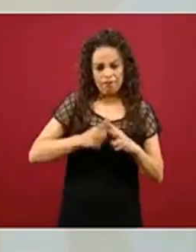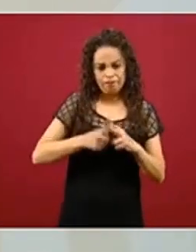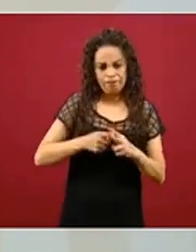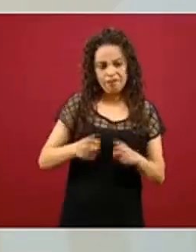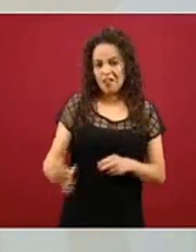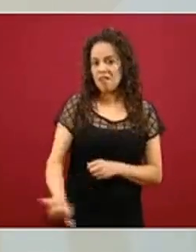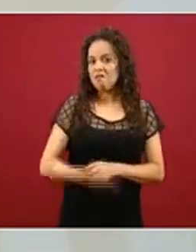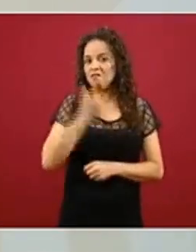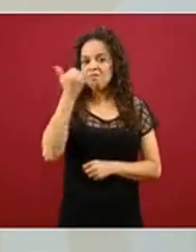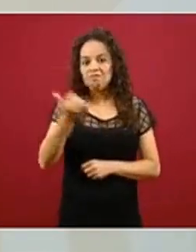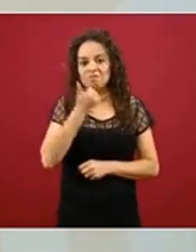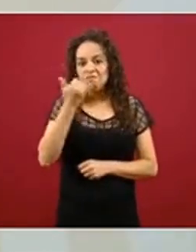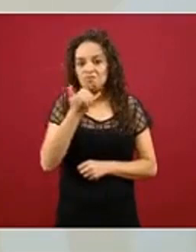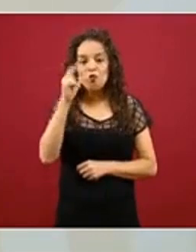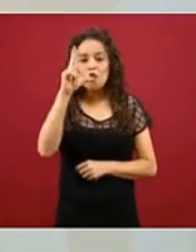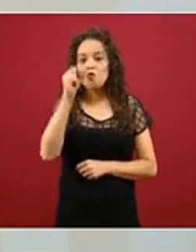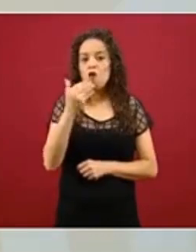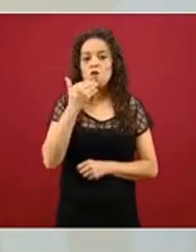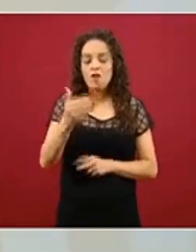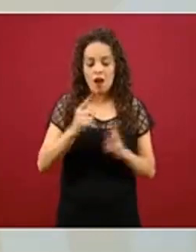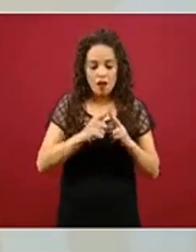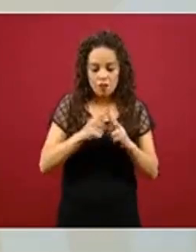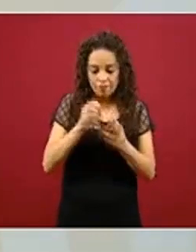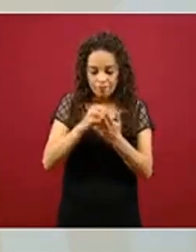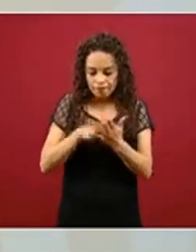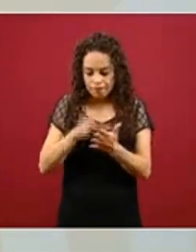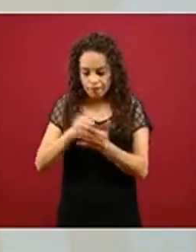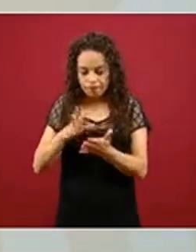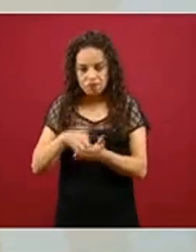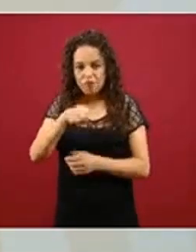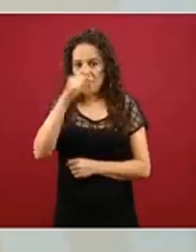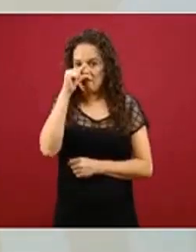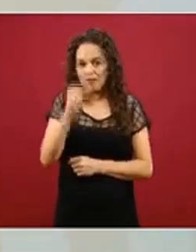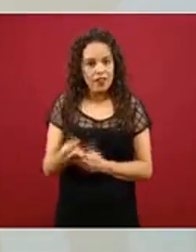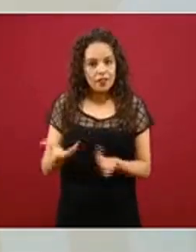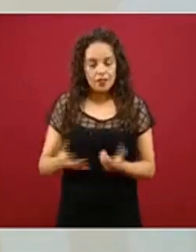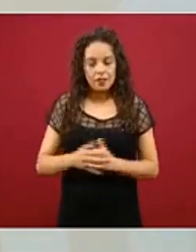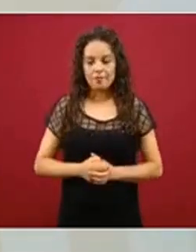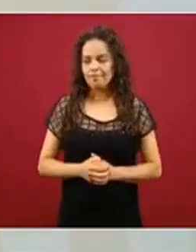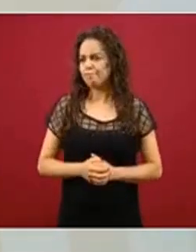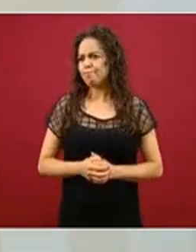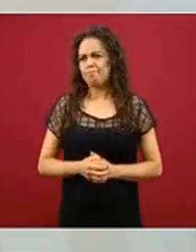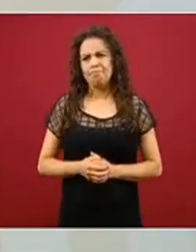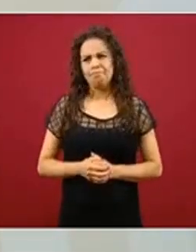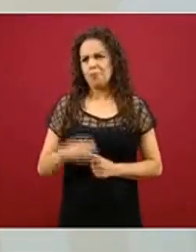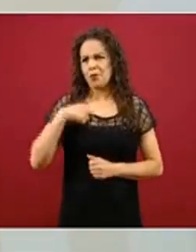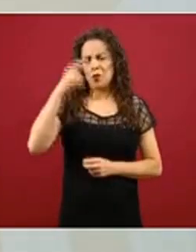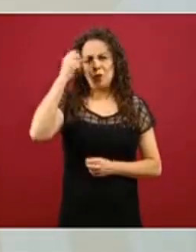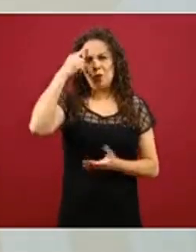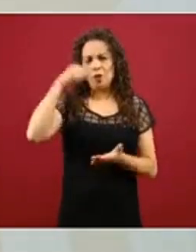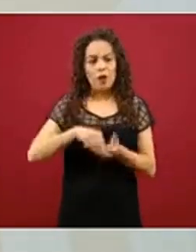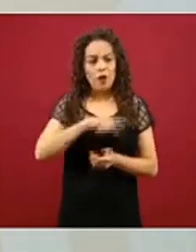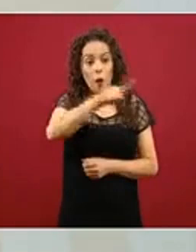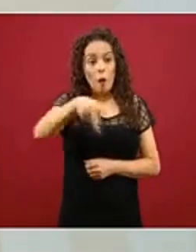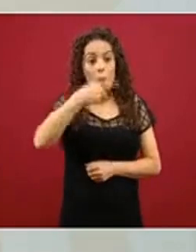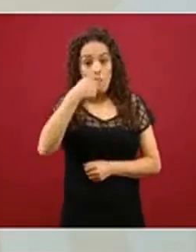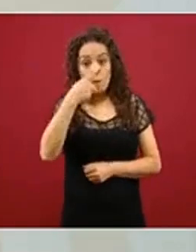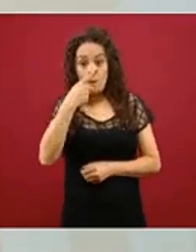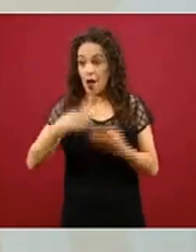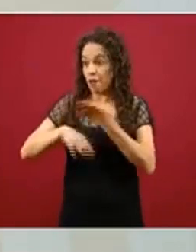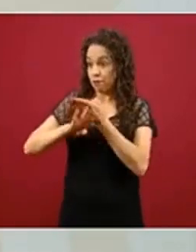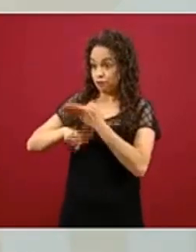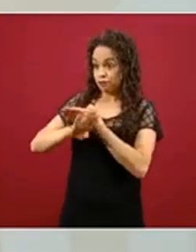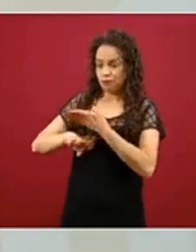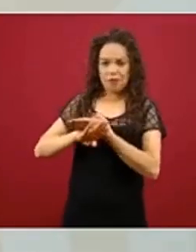las cuentas. Esto es una comprensión incompleta. Insistimos, no pensamos que haya mala voluntad. Hay muchas razones para